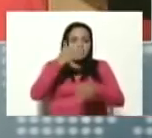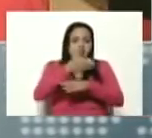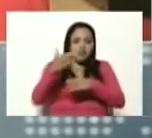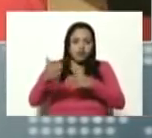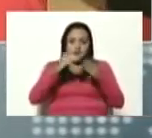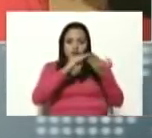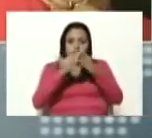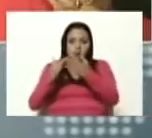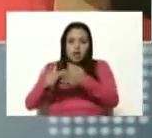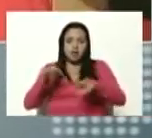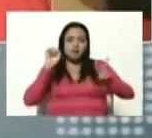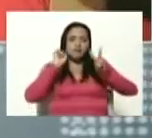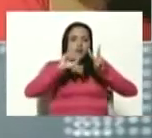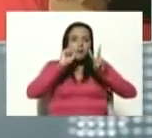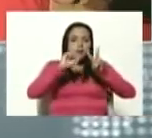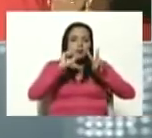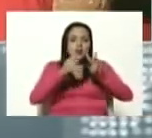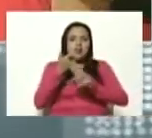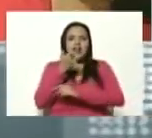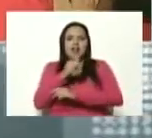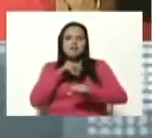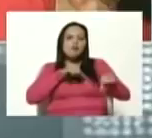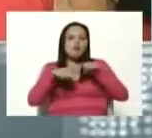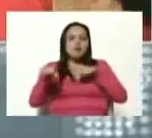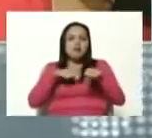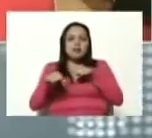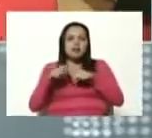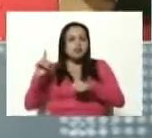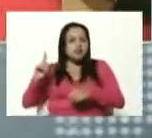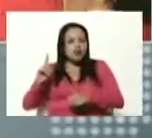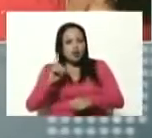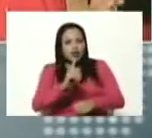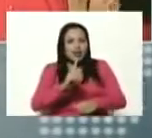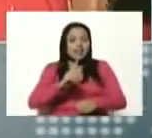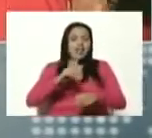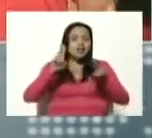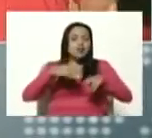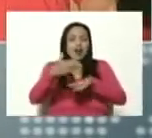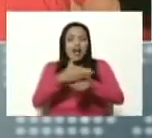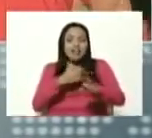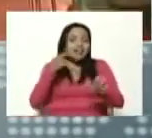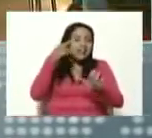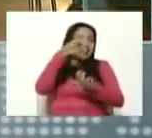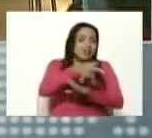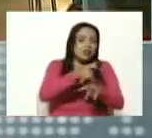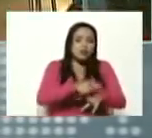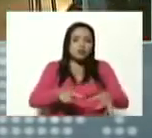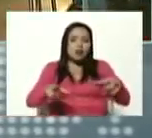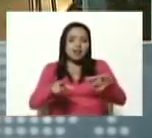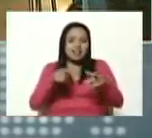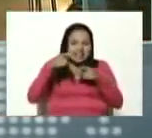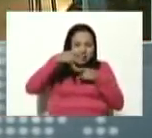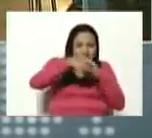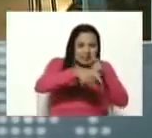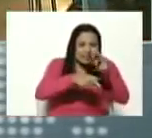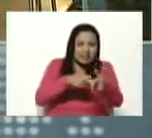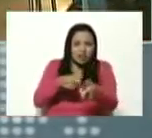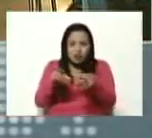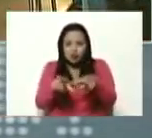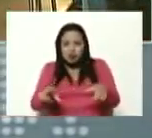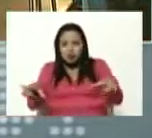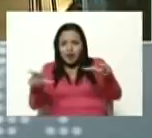Mire, Somos Venezuela, el movimiento Somos Venezuela llegó donde nadie llegaba, presidente. Se metieron, bueno, en las